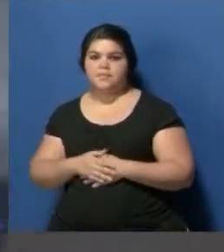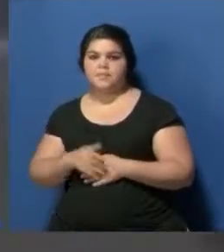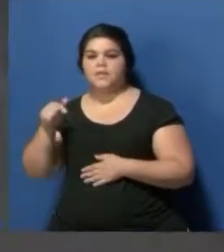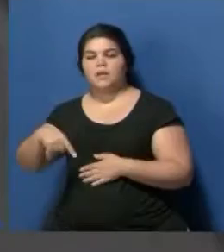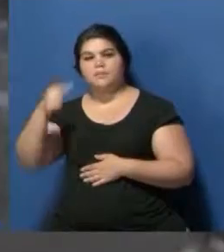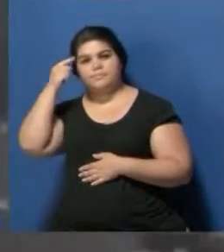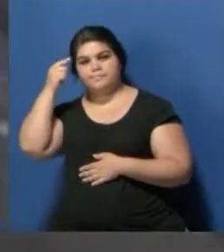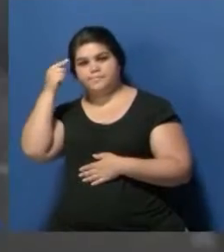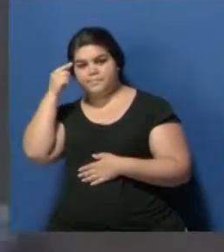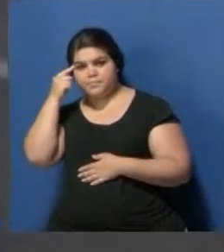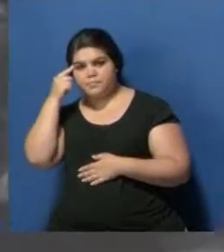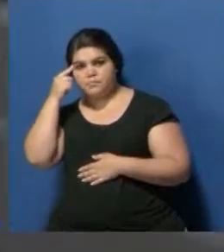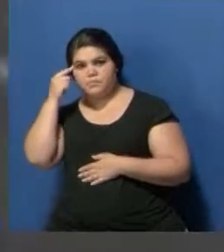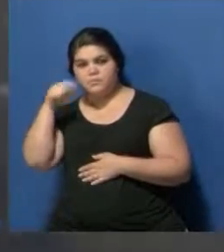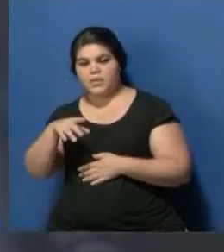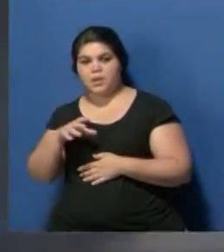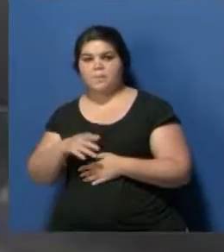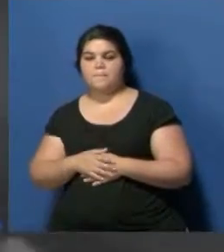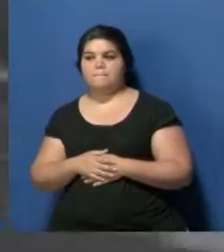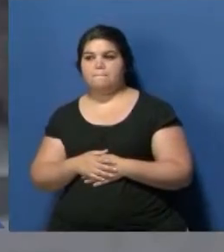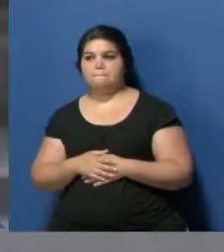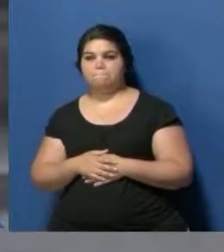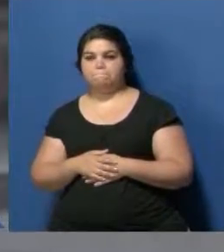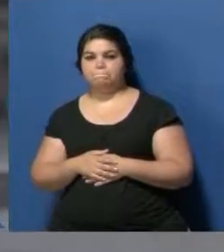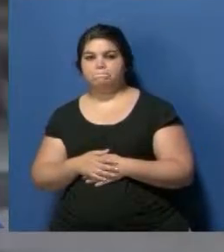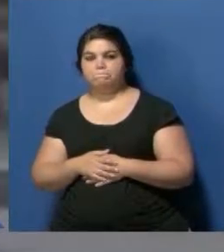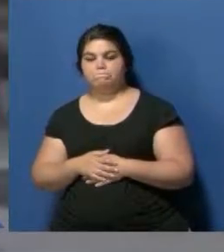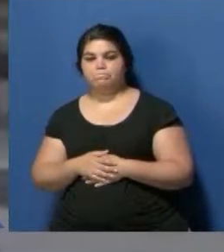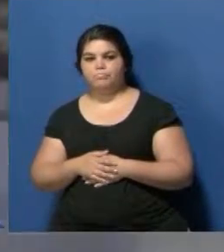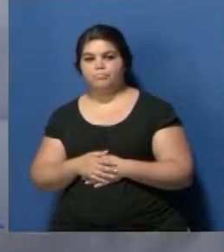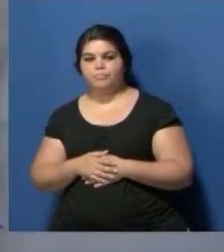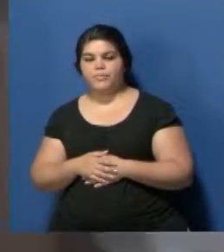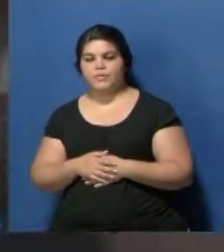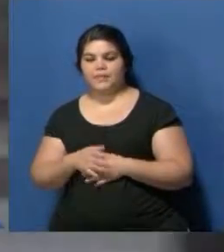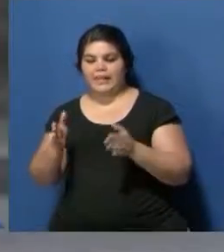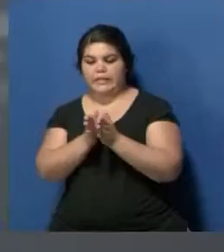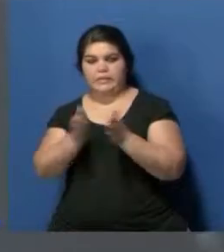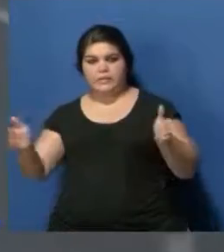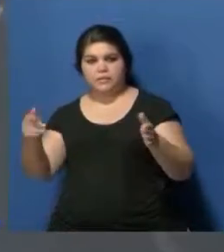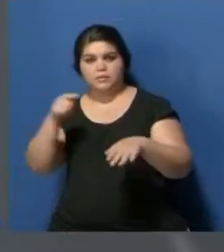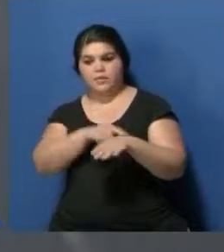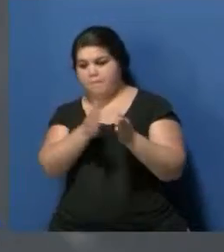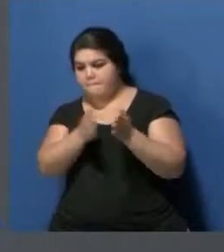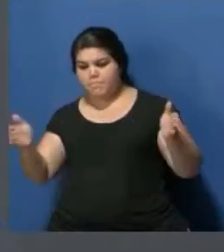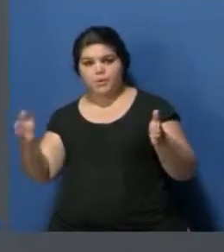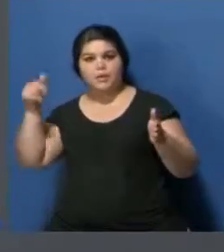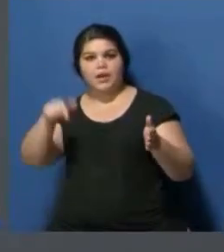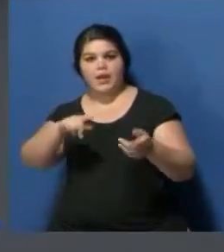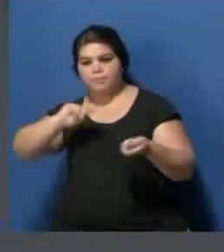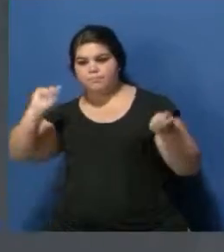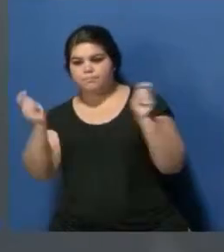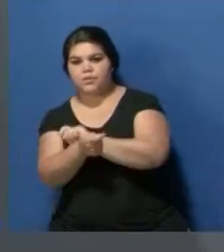podría pensar que una parte de lo que se produjo en la década neoliberal se revirtió durante la